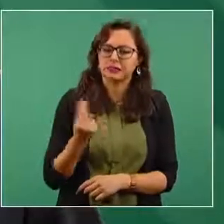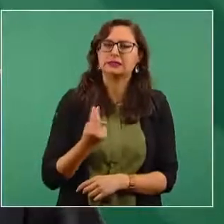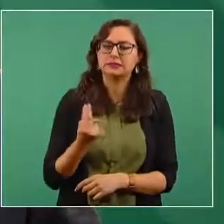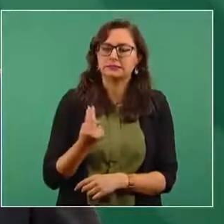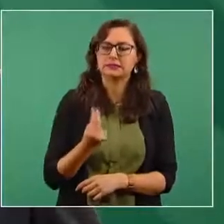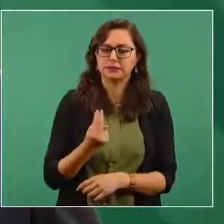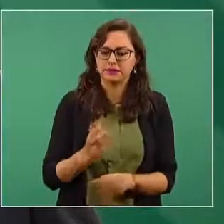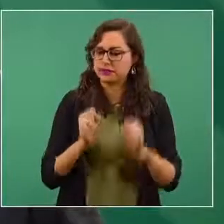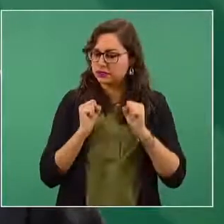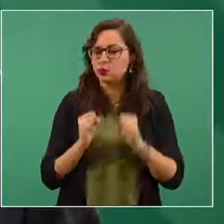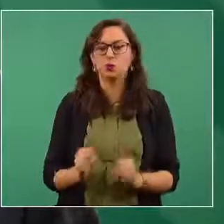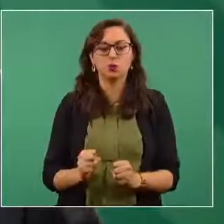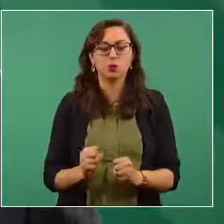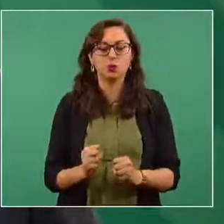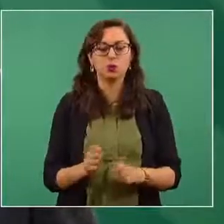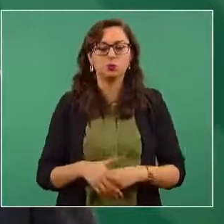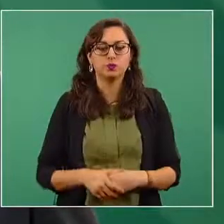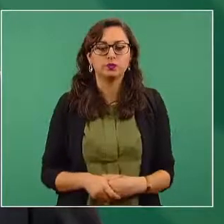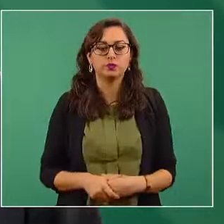Y